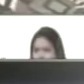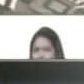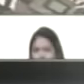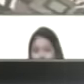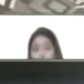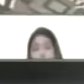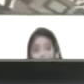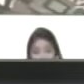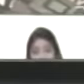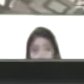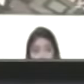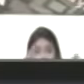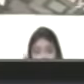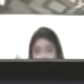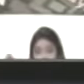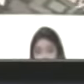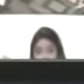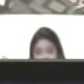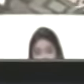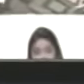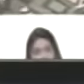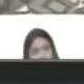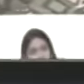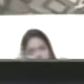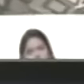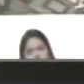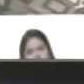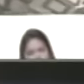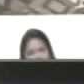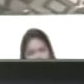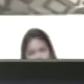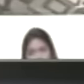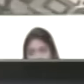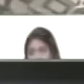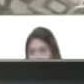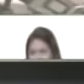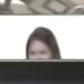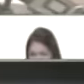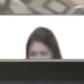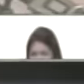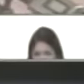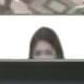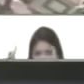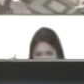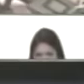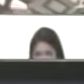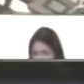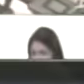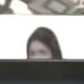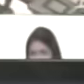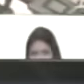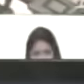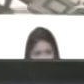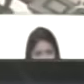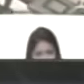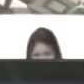tres torres. Y ninguna de esas se corresponde con esta